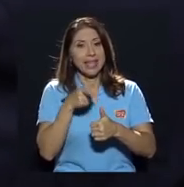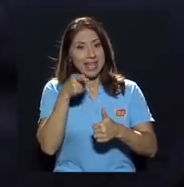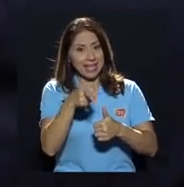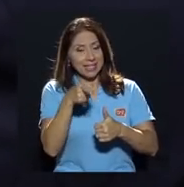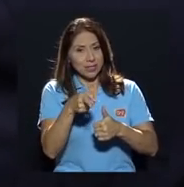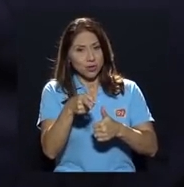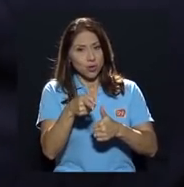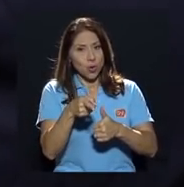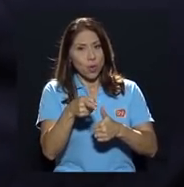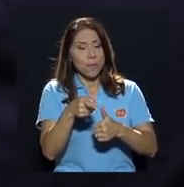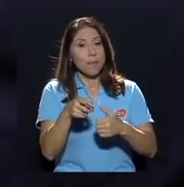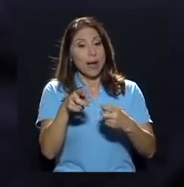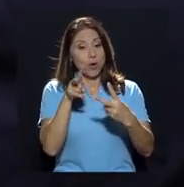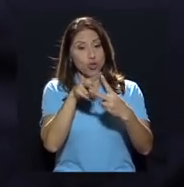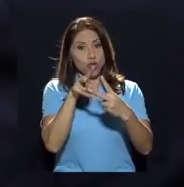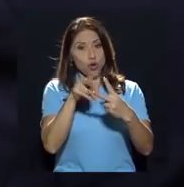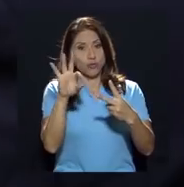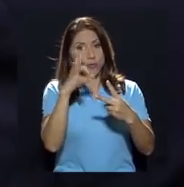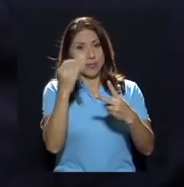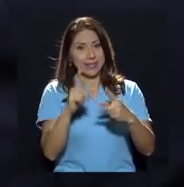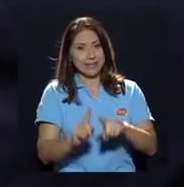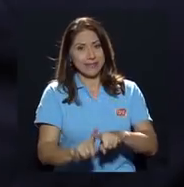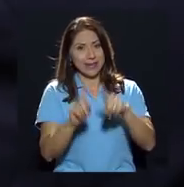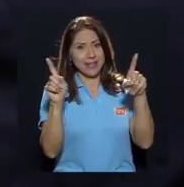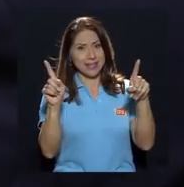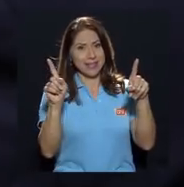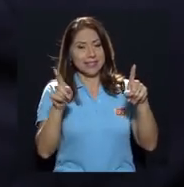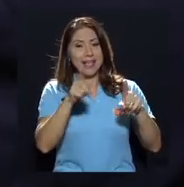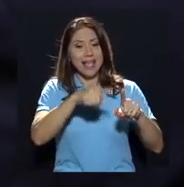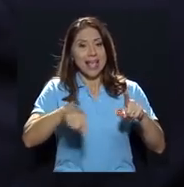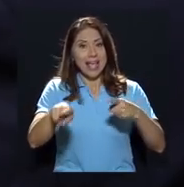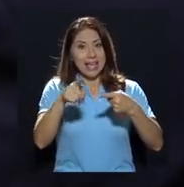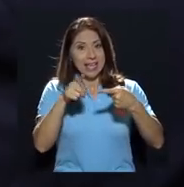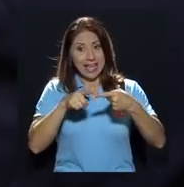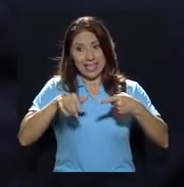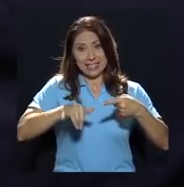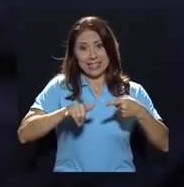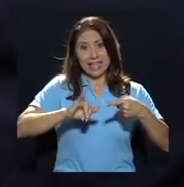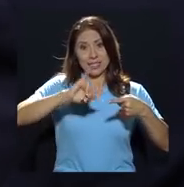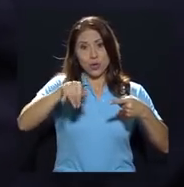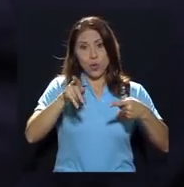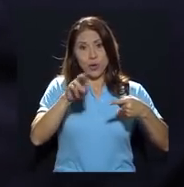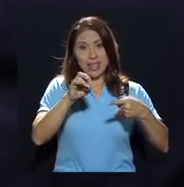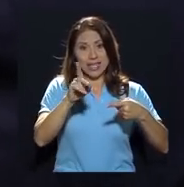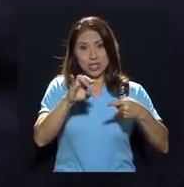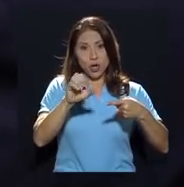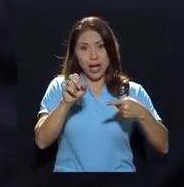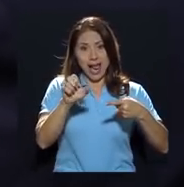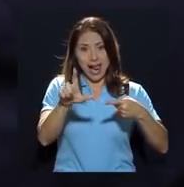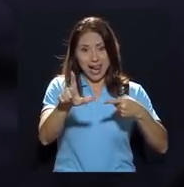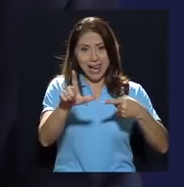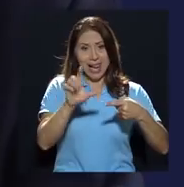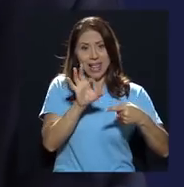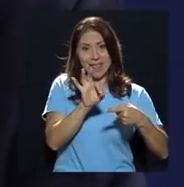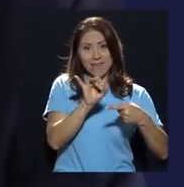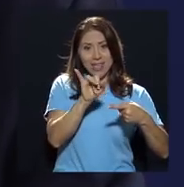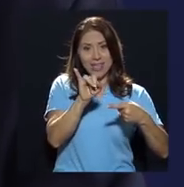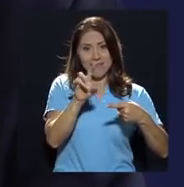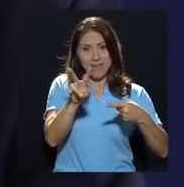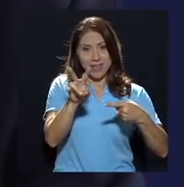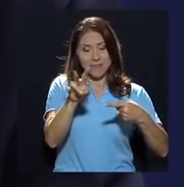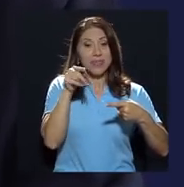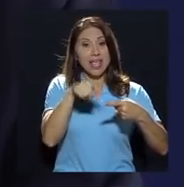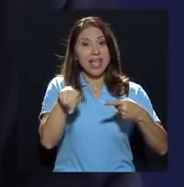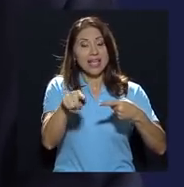va bajo dos vías diferentes en el caso específico esta jurisdiccional por decirlo de alguna manera en el caso de la flor reacción vitro